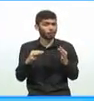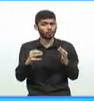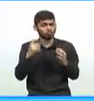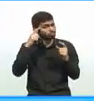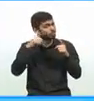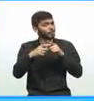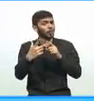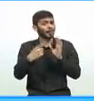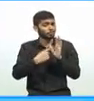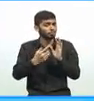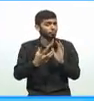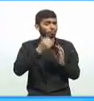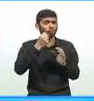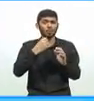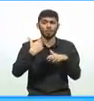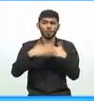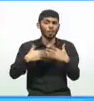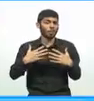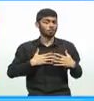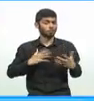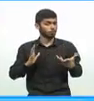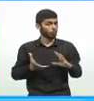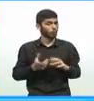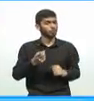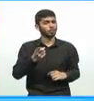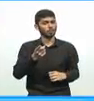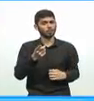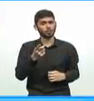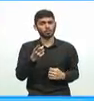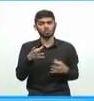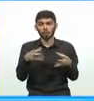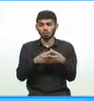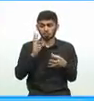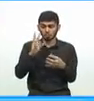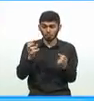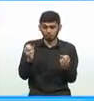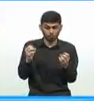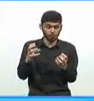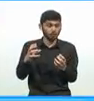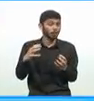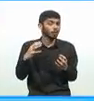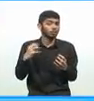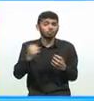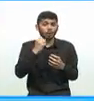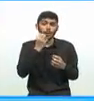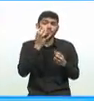para hacer nuestro juego, para seguir creciendo. El equipo yo lo veo bien y tenemos que seguir mejorando como